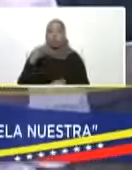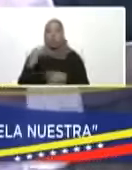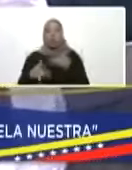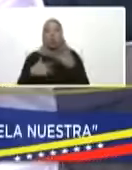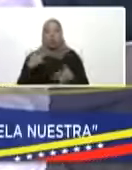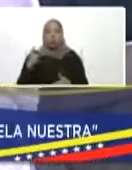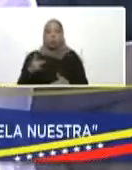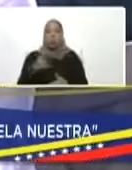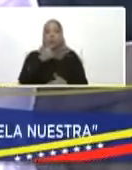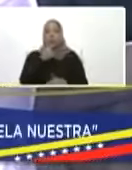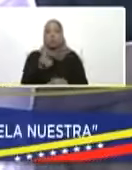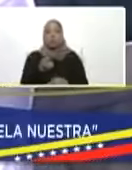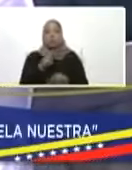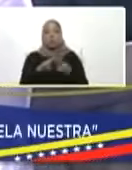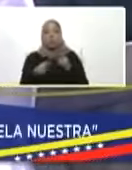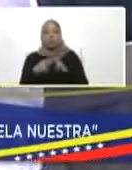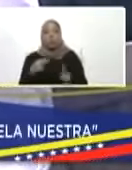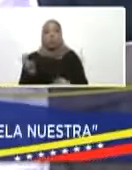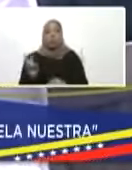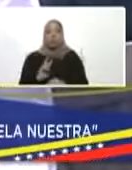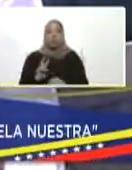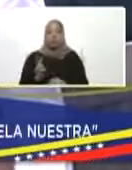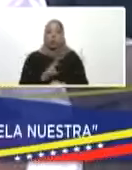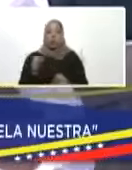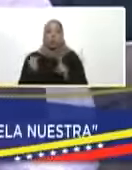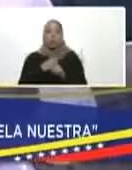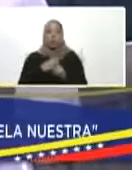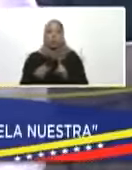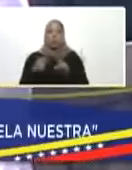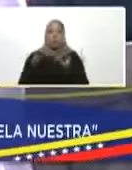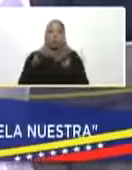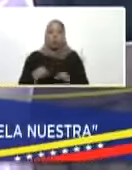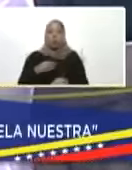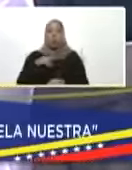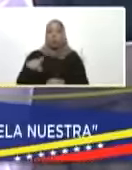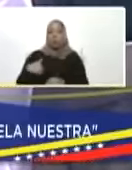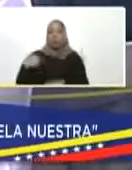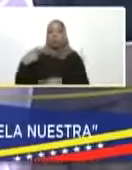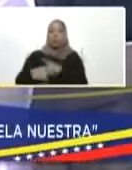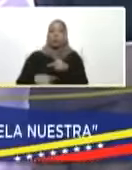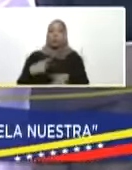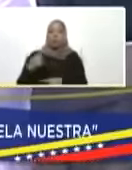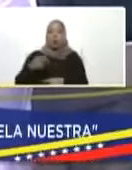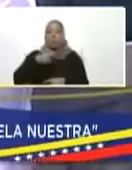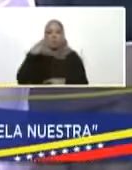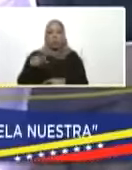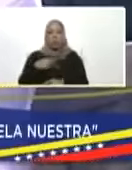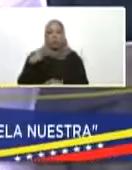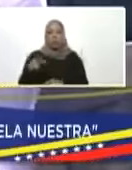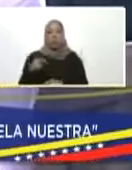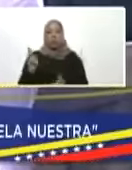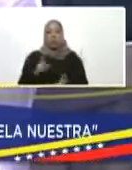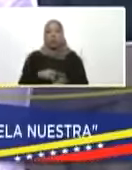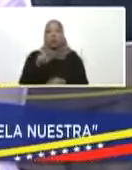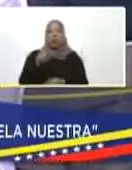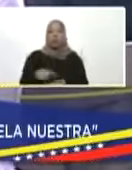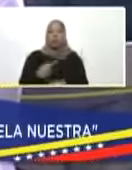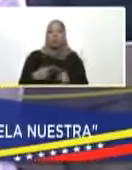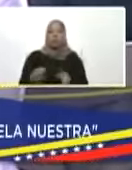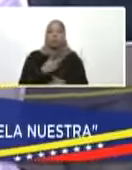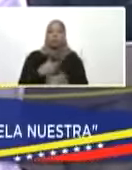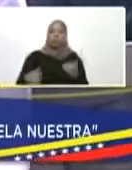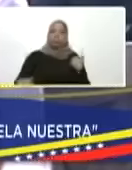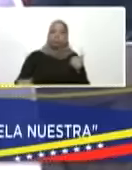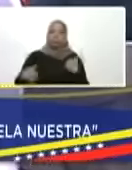haber pacificado el país de la violencia delincuencial, pero también de la violencia política. Vamos también, presidente, a una